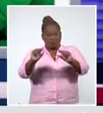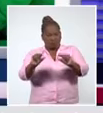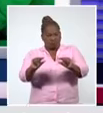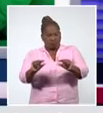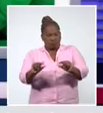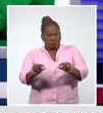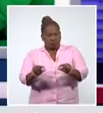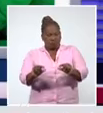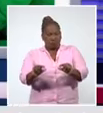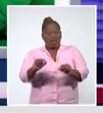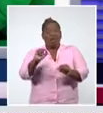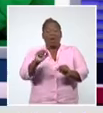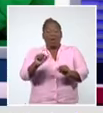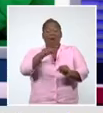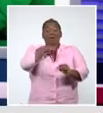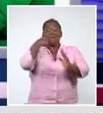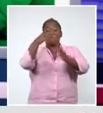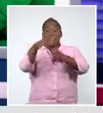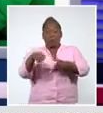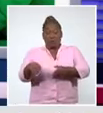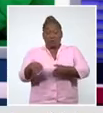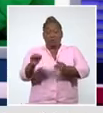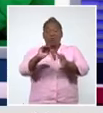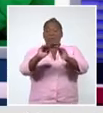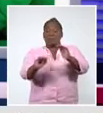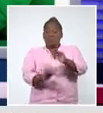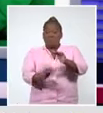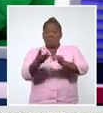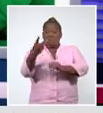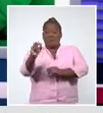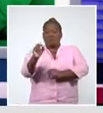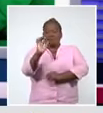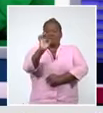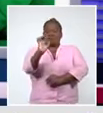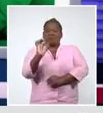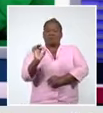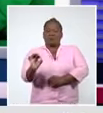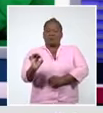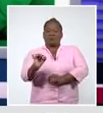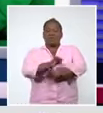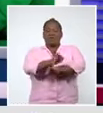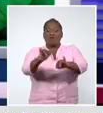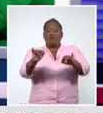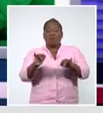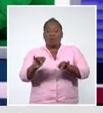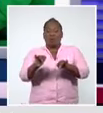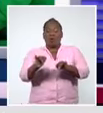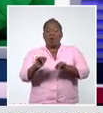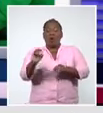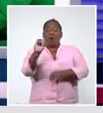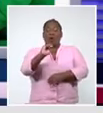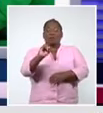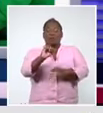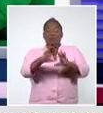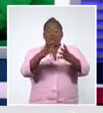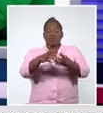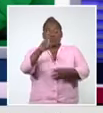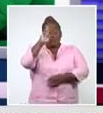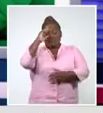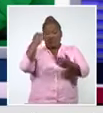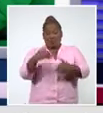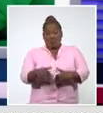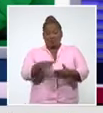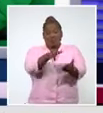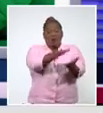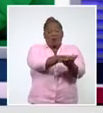mientras que las muertes bajaron en un 20%, informó la Organización Mundial de la Salud. El acumulado